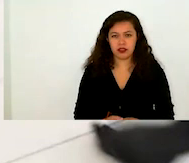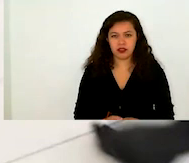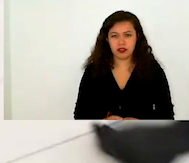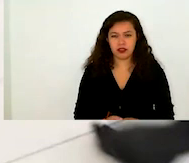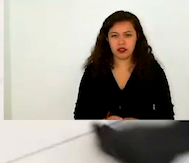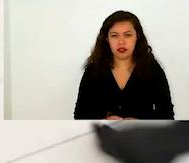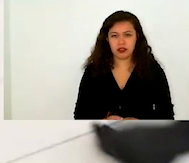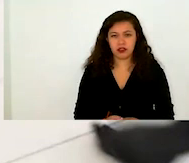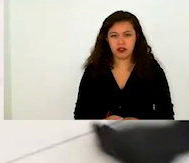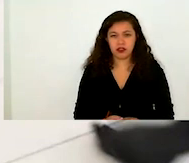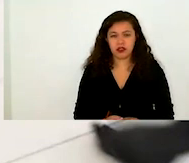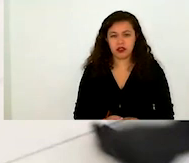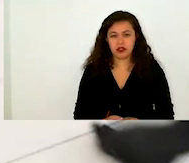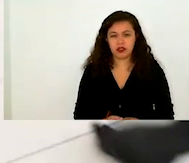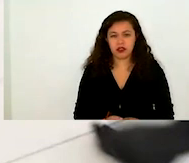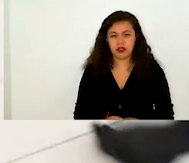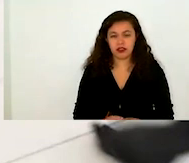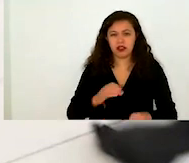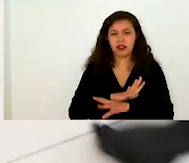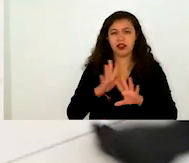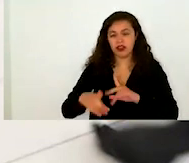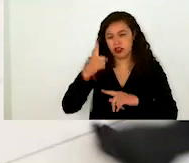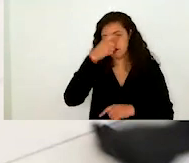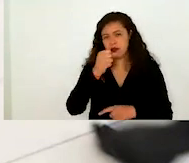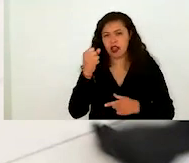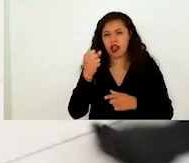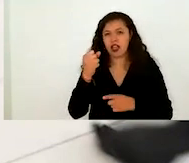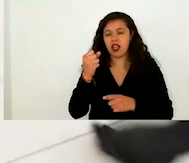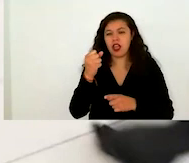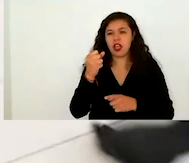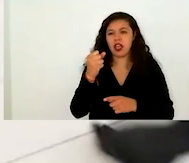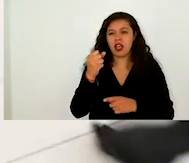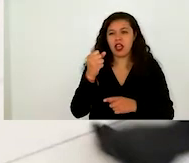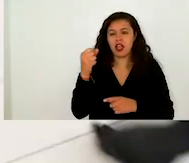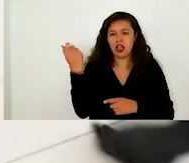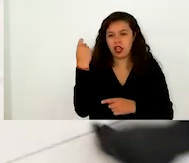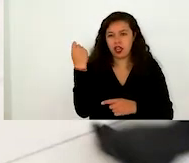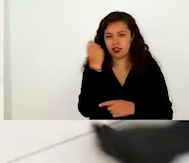datos para mi transmisión al estrés o ayudar a ayudar más